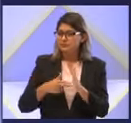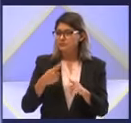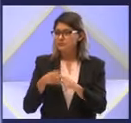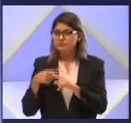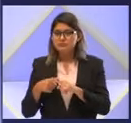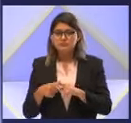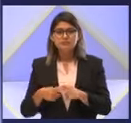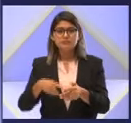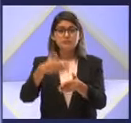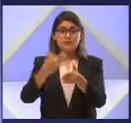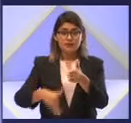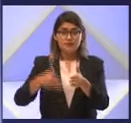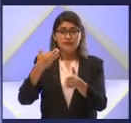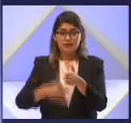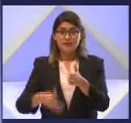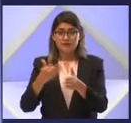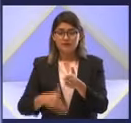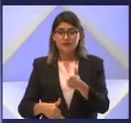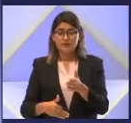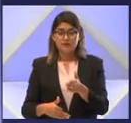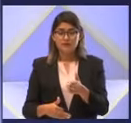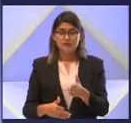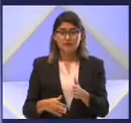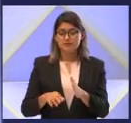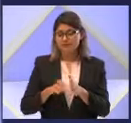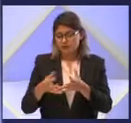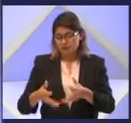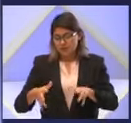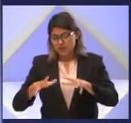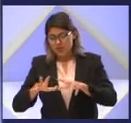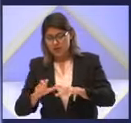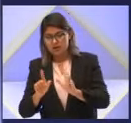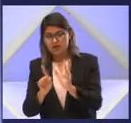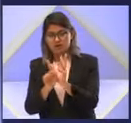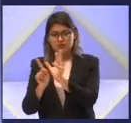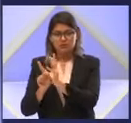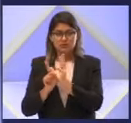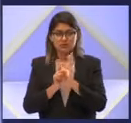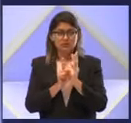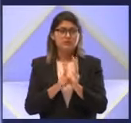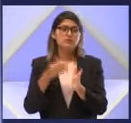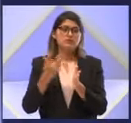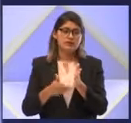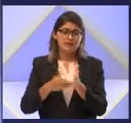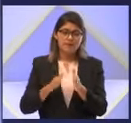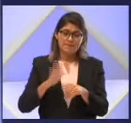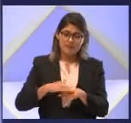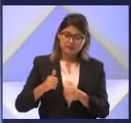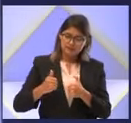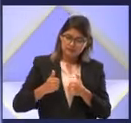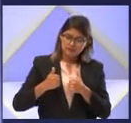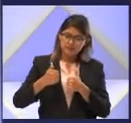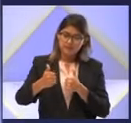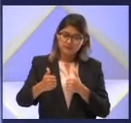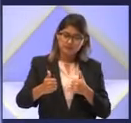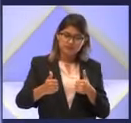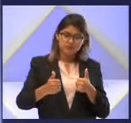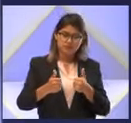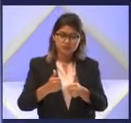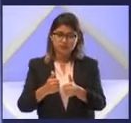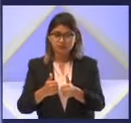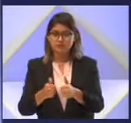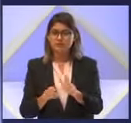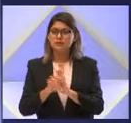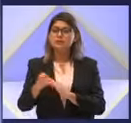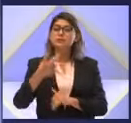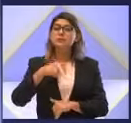muy anclada en las misiones geoestacionarias y falta yo creo que un avance importante a la hora de poner en marcha